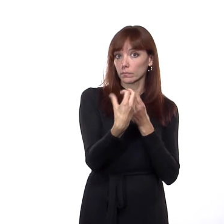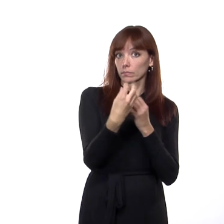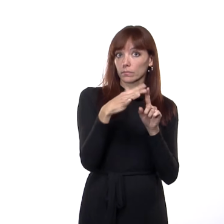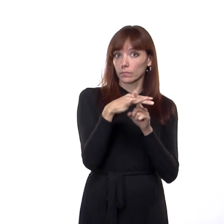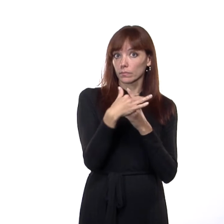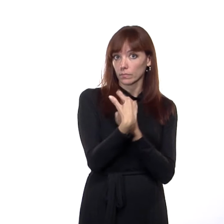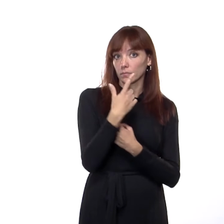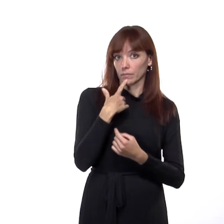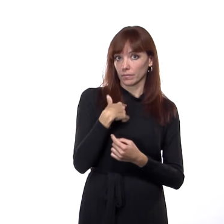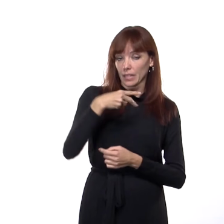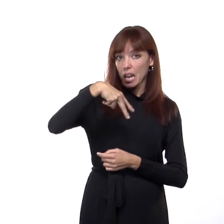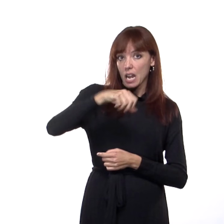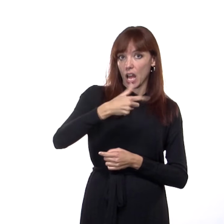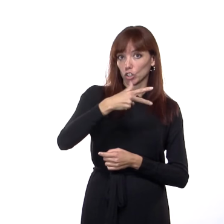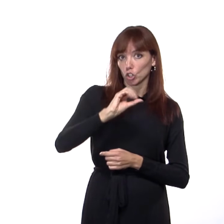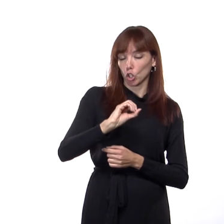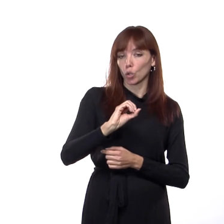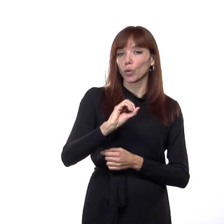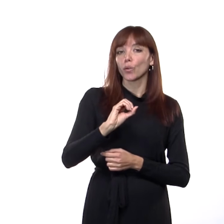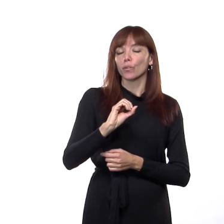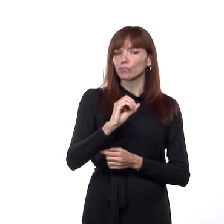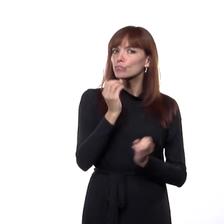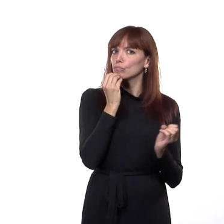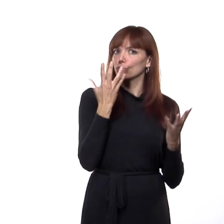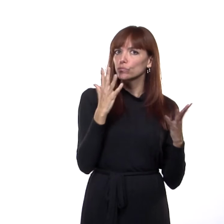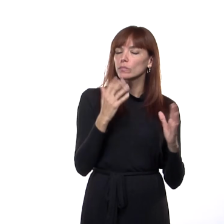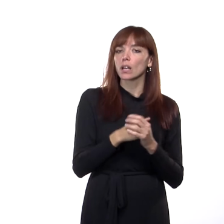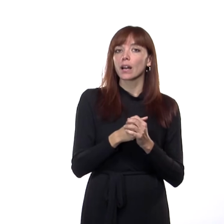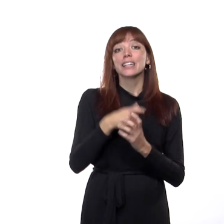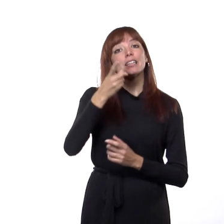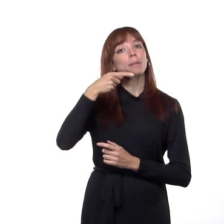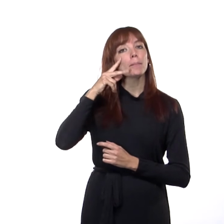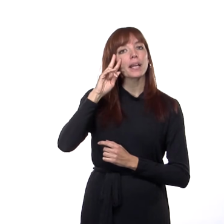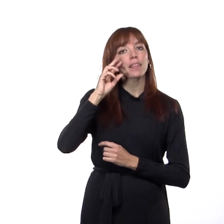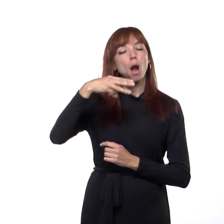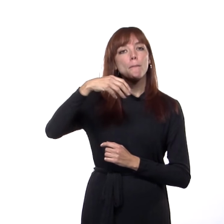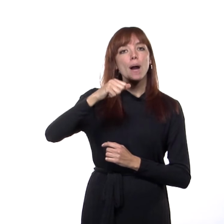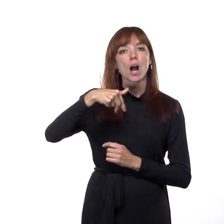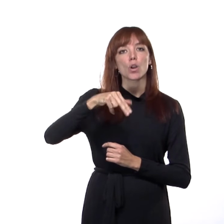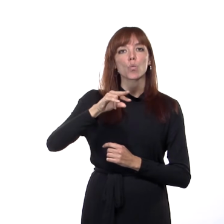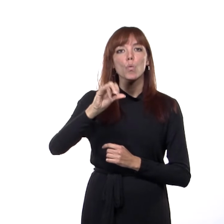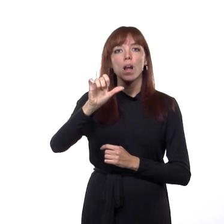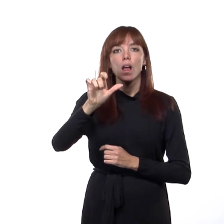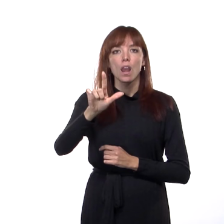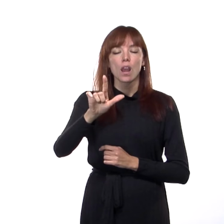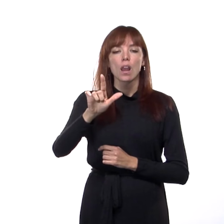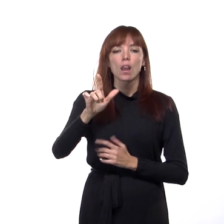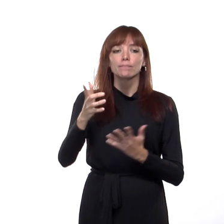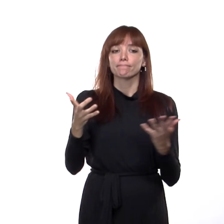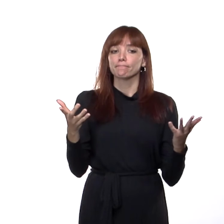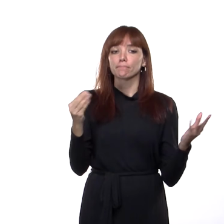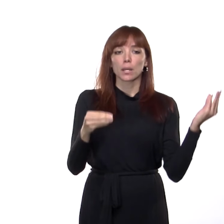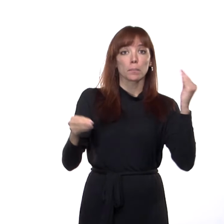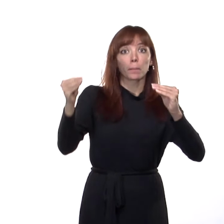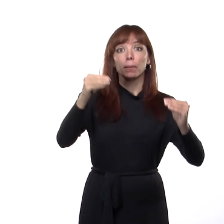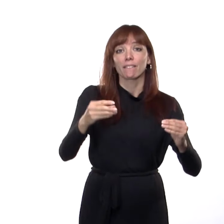nacho de introducción fenomenal y la experiencia de manuel en el grupo sica pues bueno ya poco queda ya que